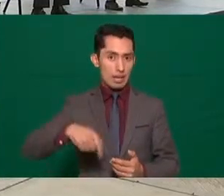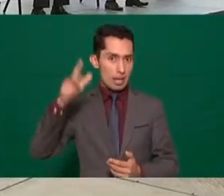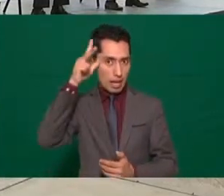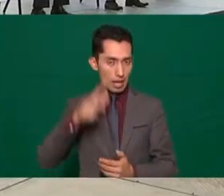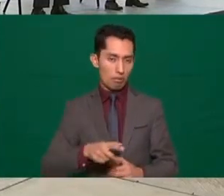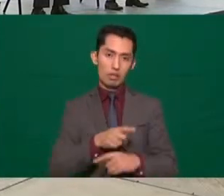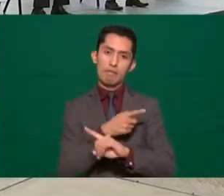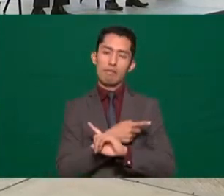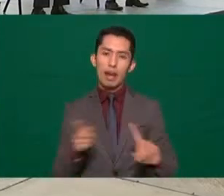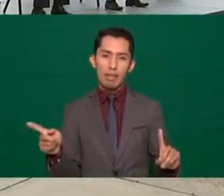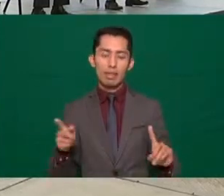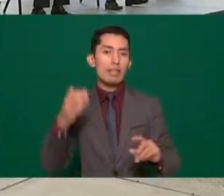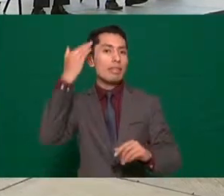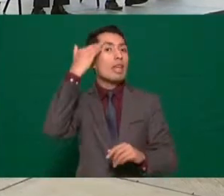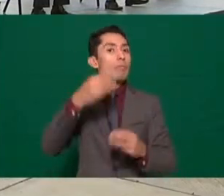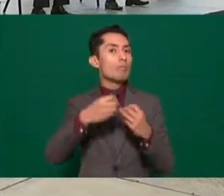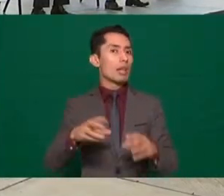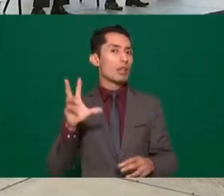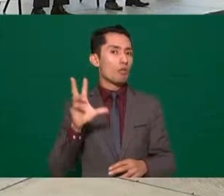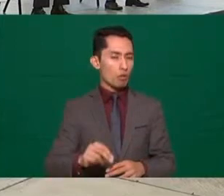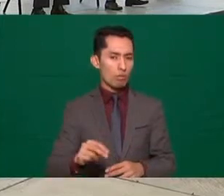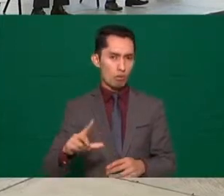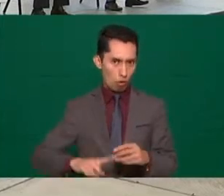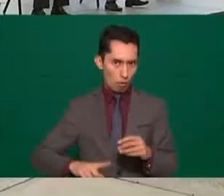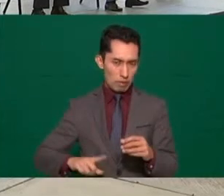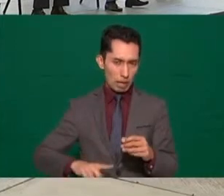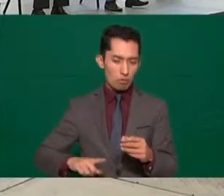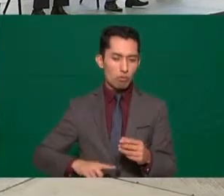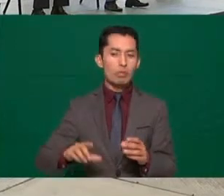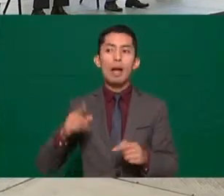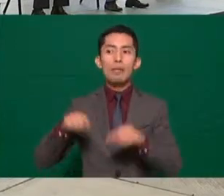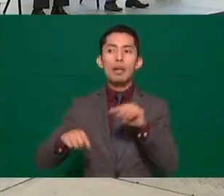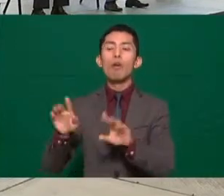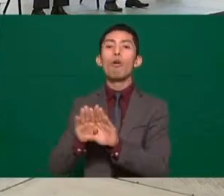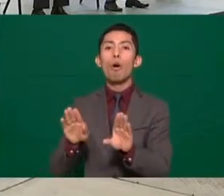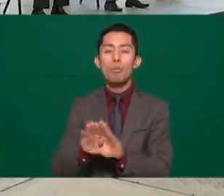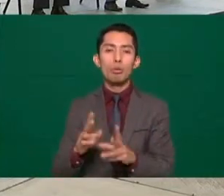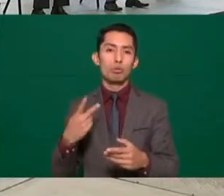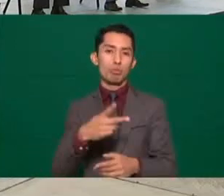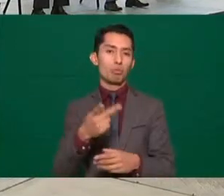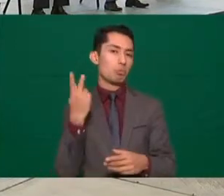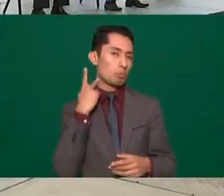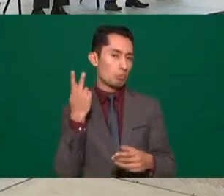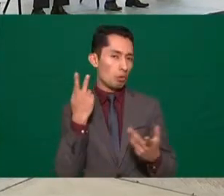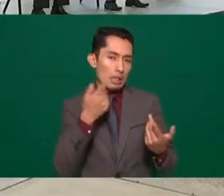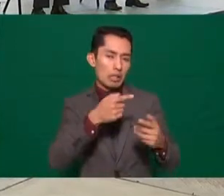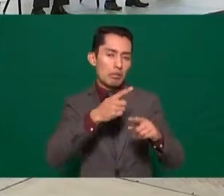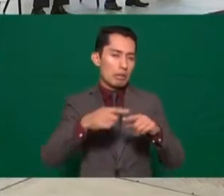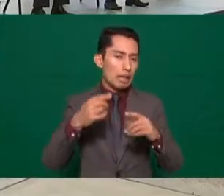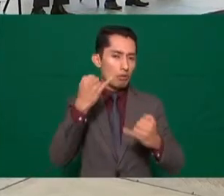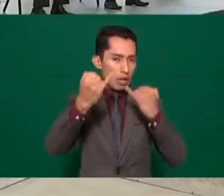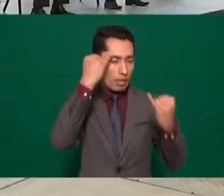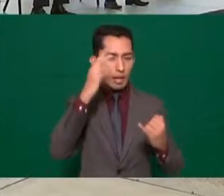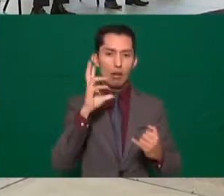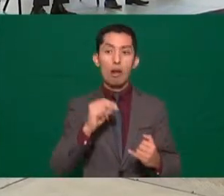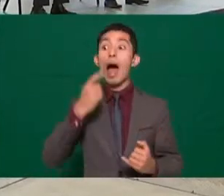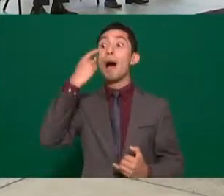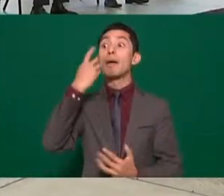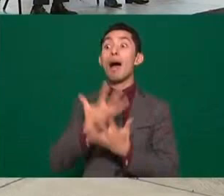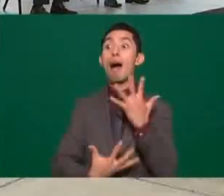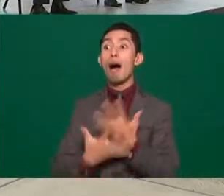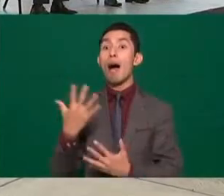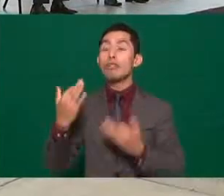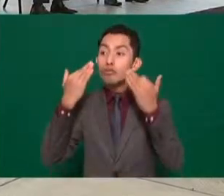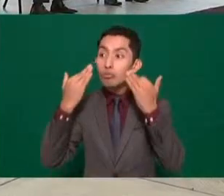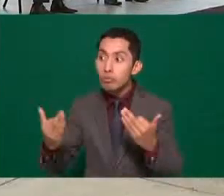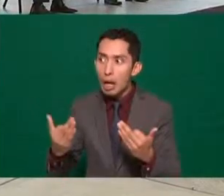Estado, porque los gobiernos no seremos juzgados según el partido o la ideología que defendamos, sino por los resultados que